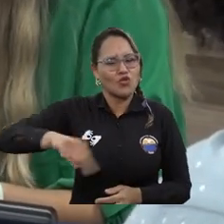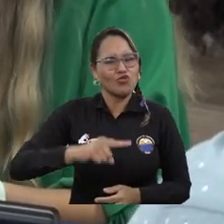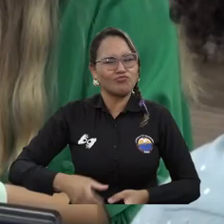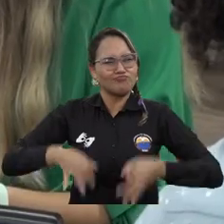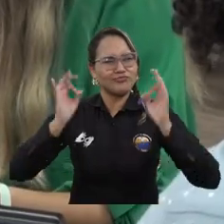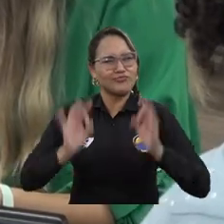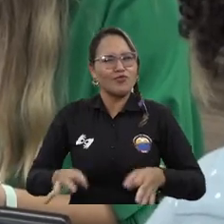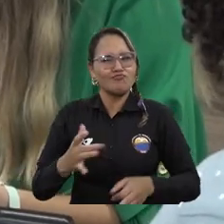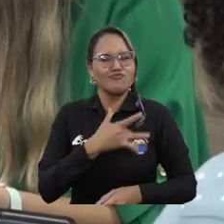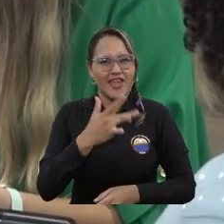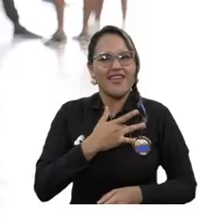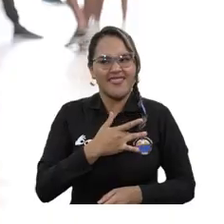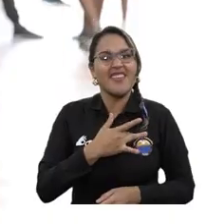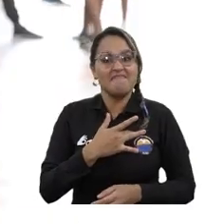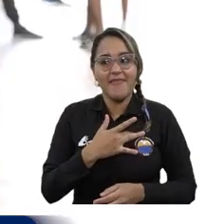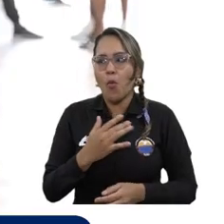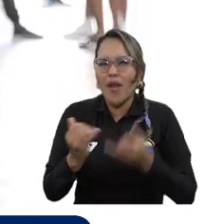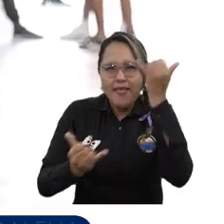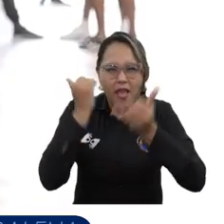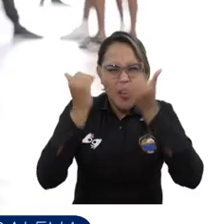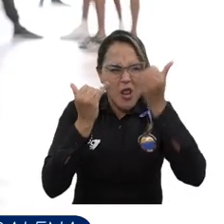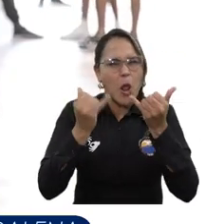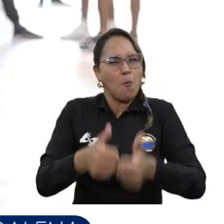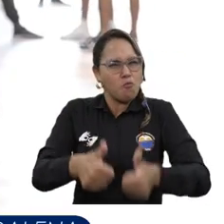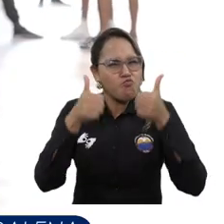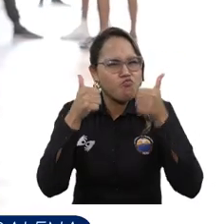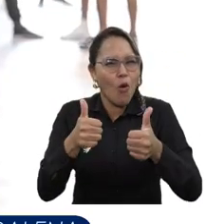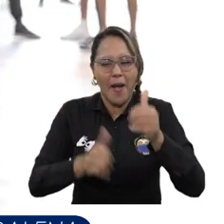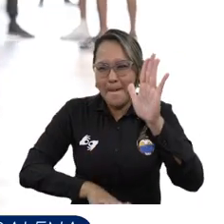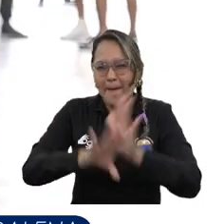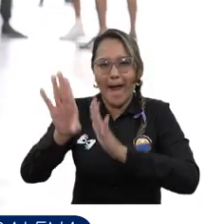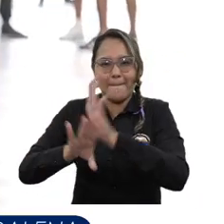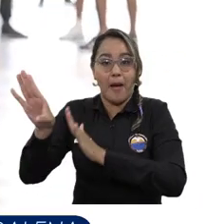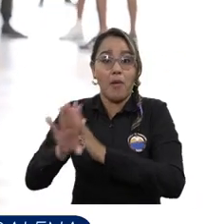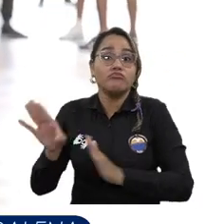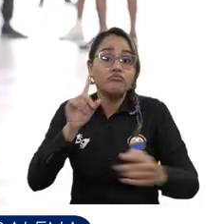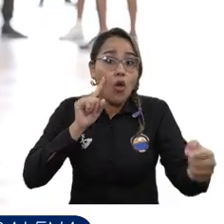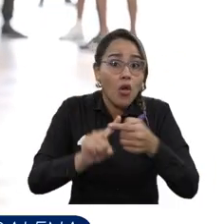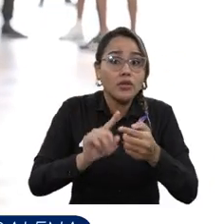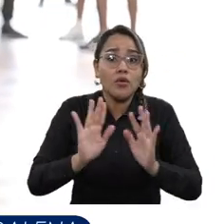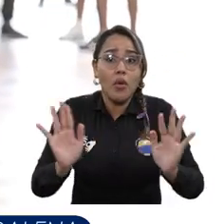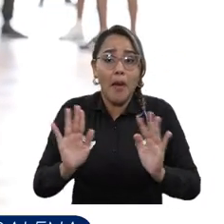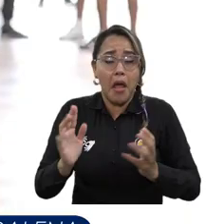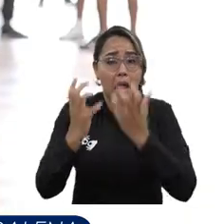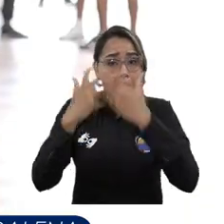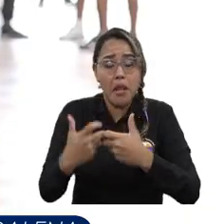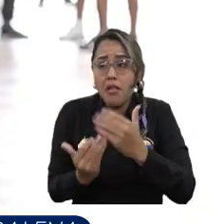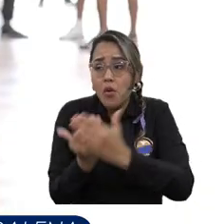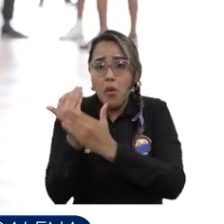porque sabemos que de esta versión serán grandes las ideas que se van a presentar, no solamente